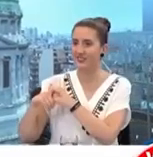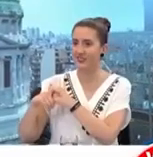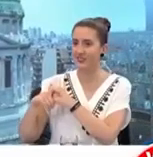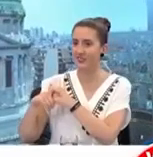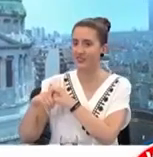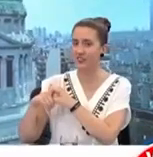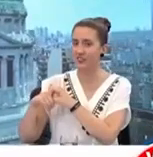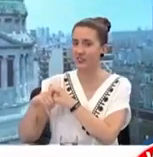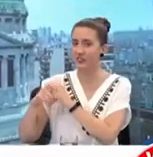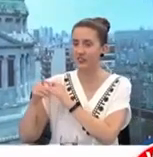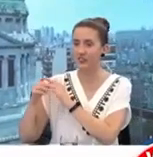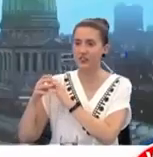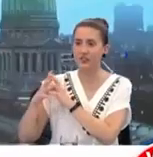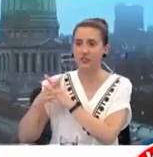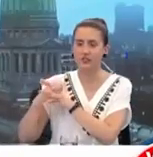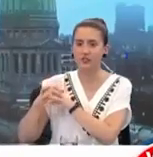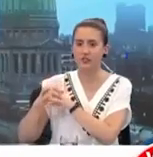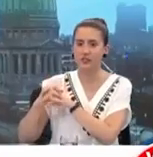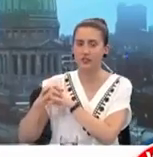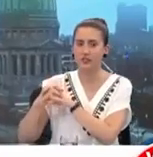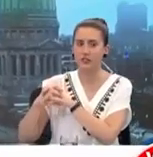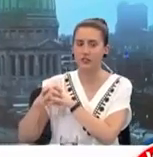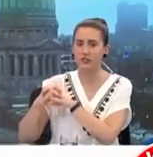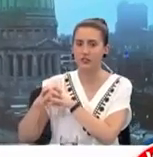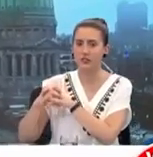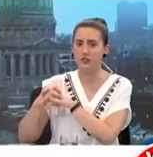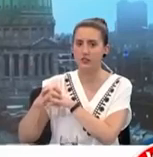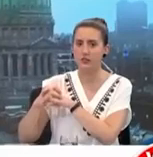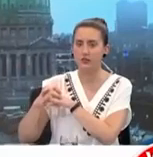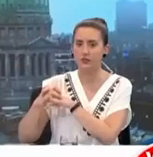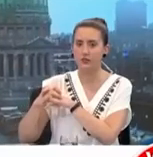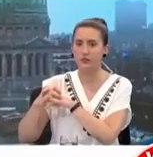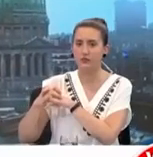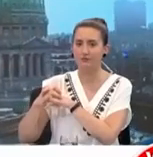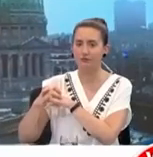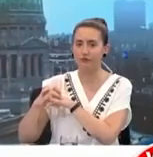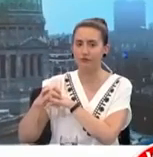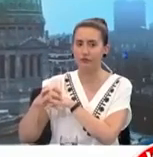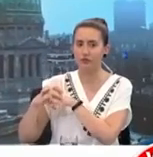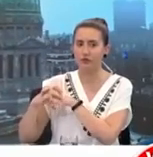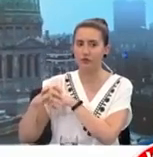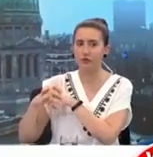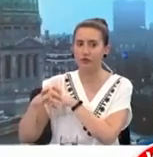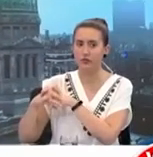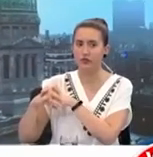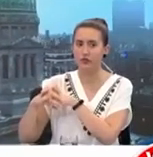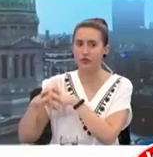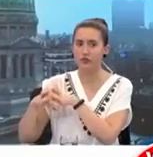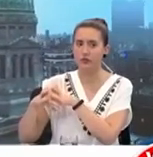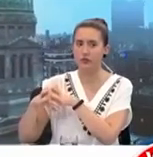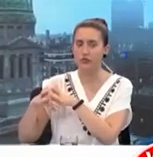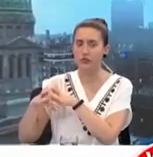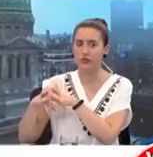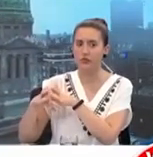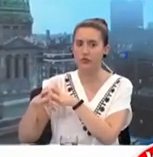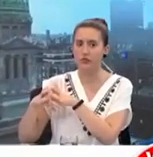como se dice, de este acuerdo, y ver si está en condiciones de ser aprobado o no. Yo